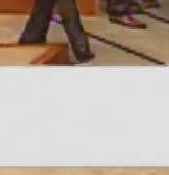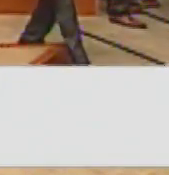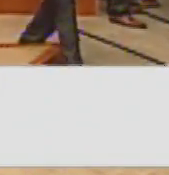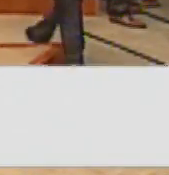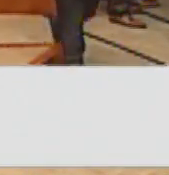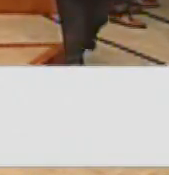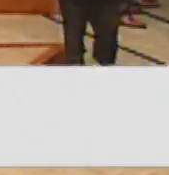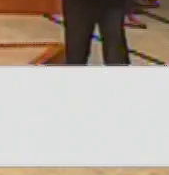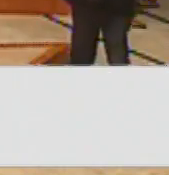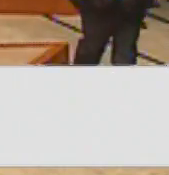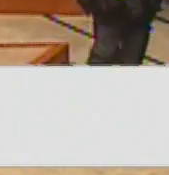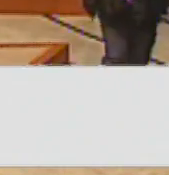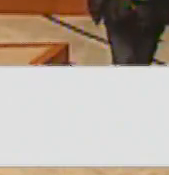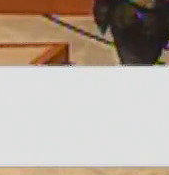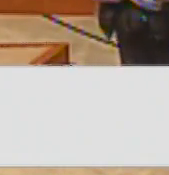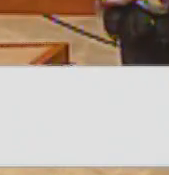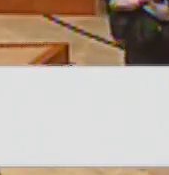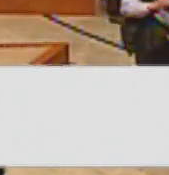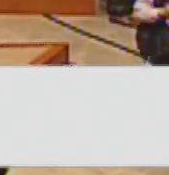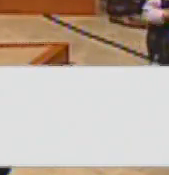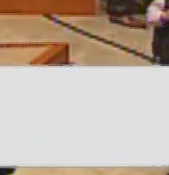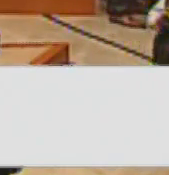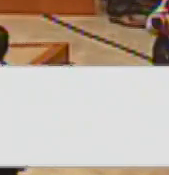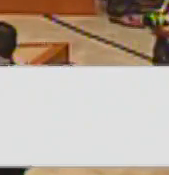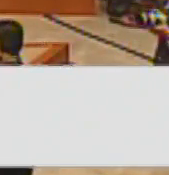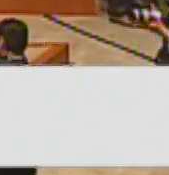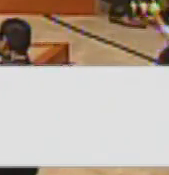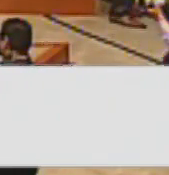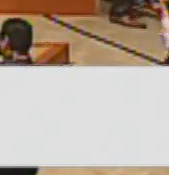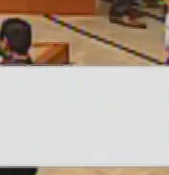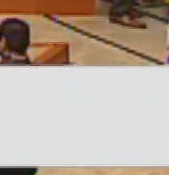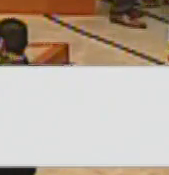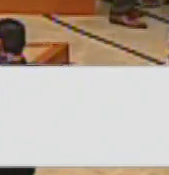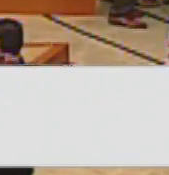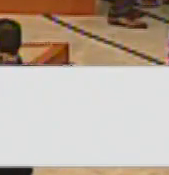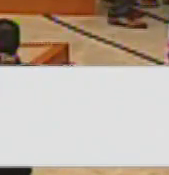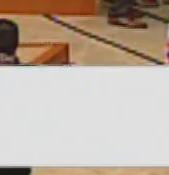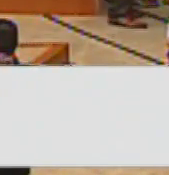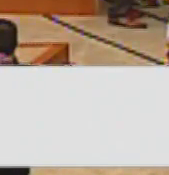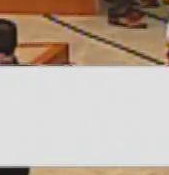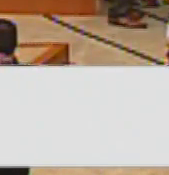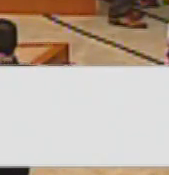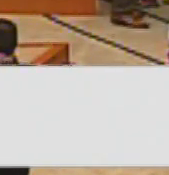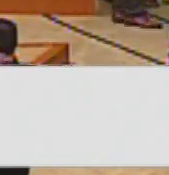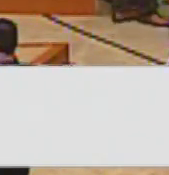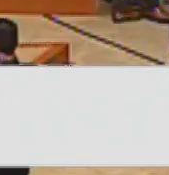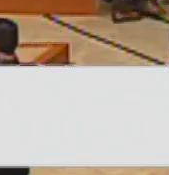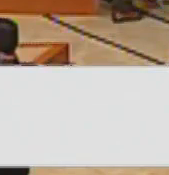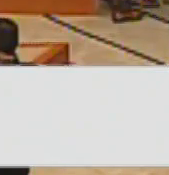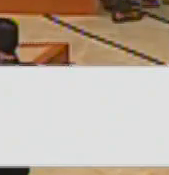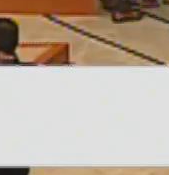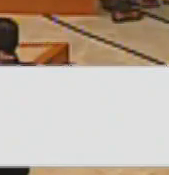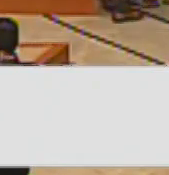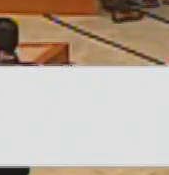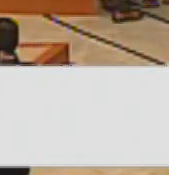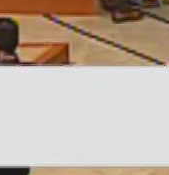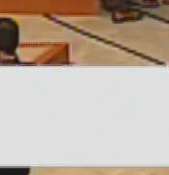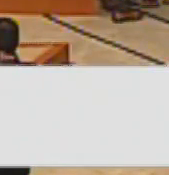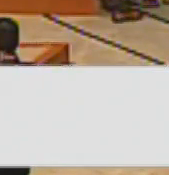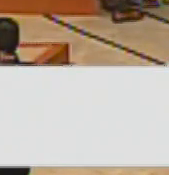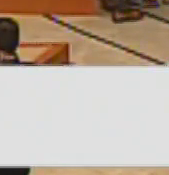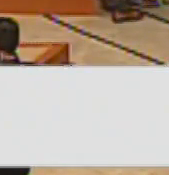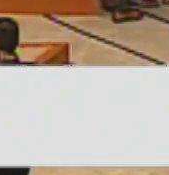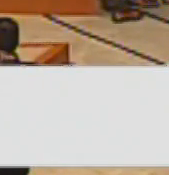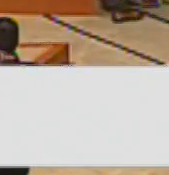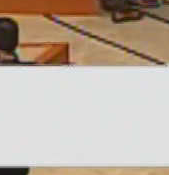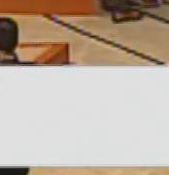con su venía señor presidente compañeros senadores compañeras senadoras en el transcurso